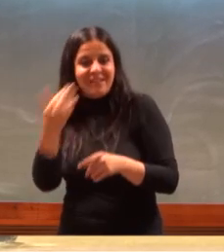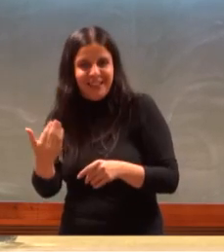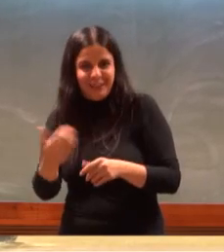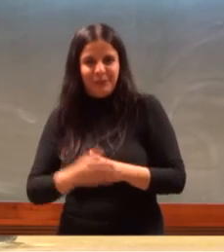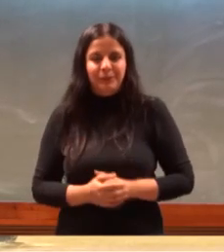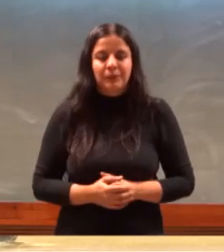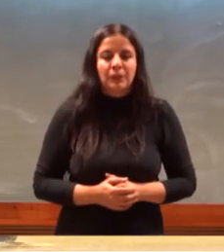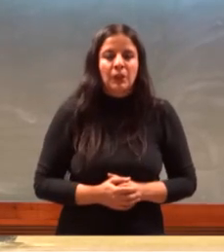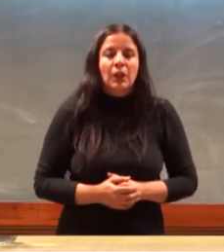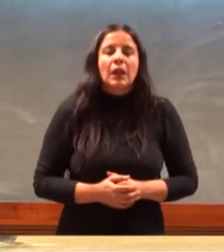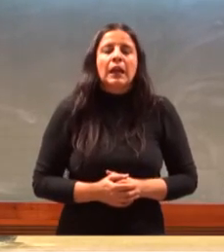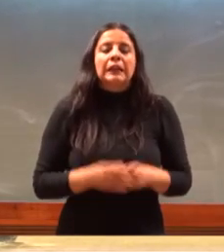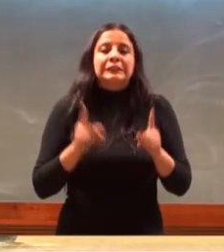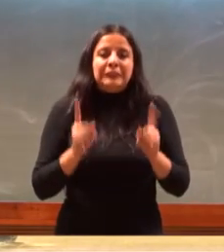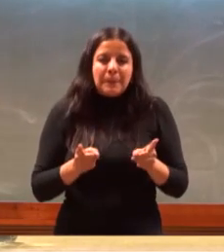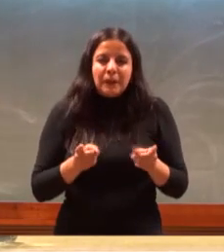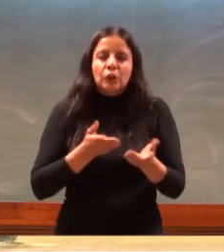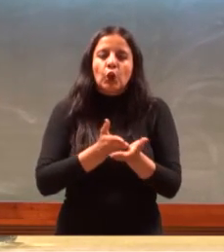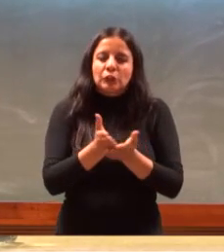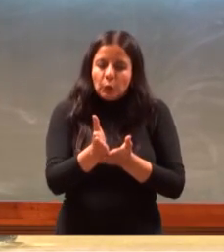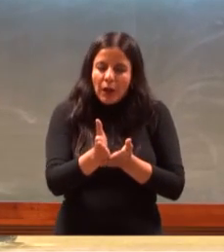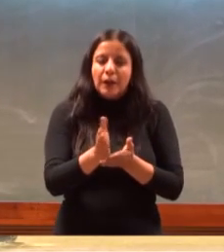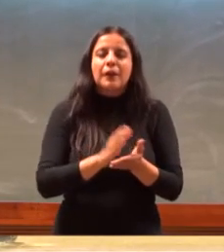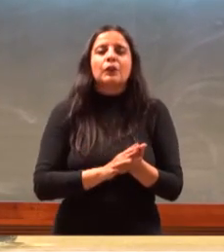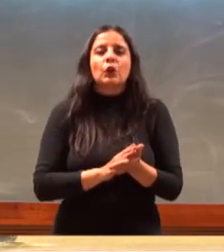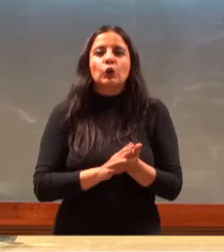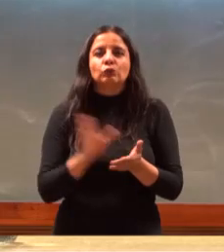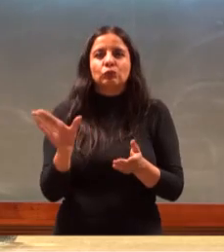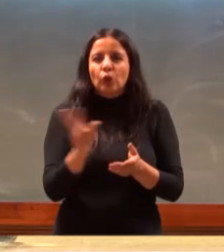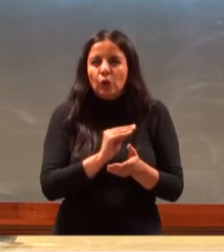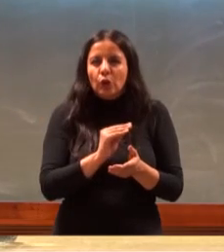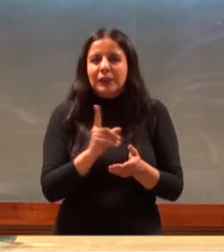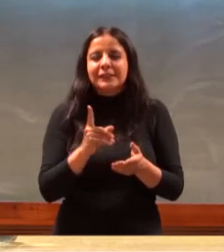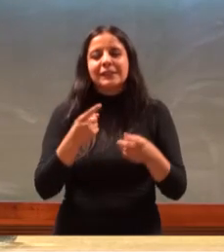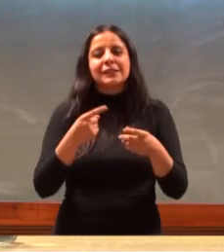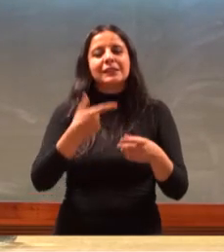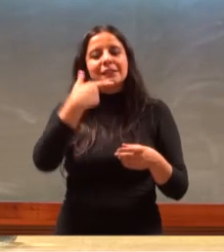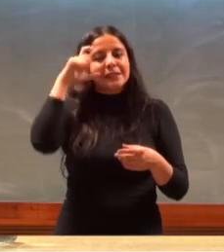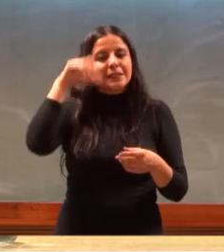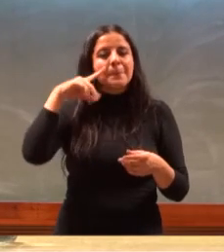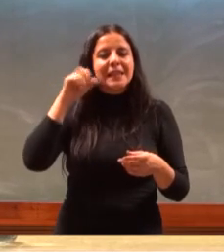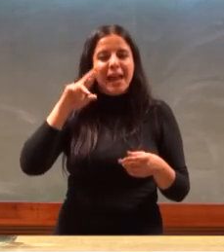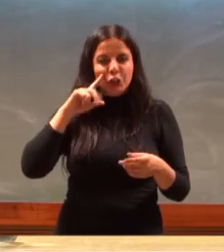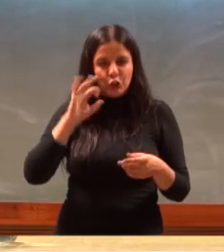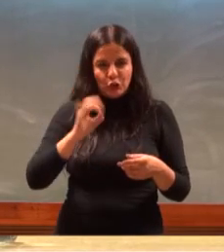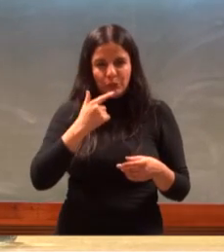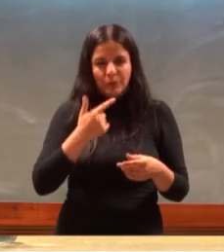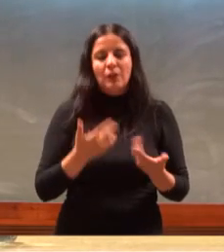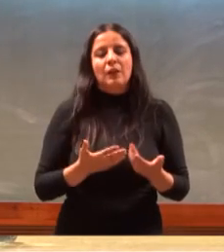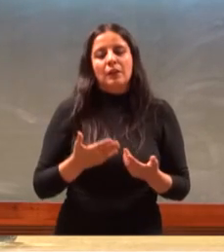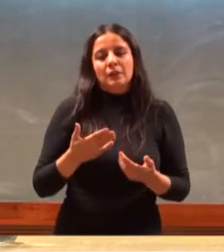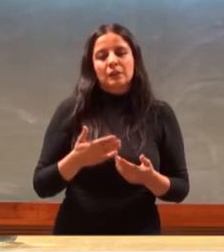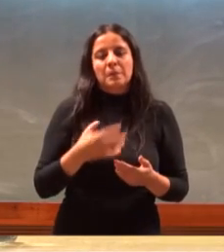dictado de seminarios de extensión avanzar en la curricularización de la extensión en la facultad en esto la facultad fue pionera y sigue